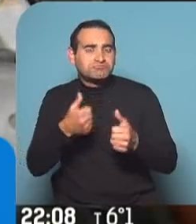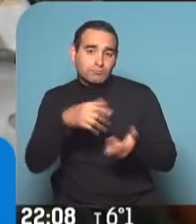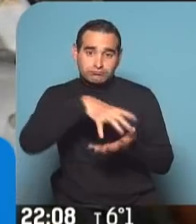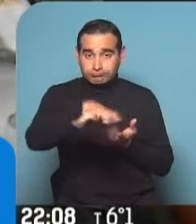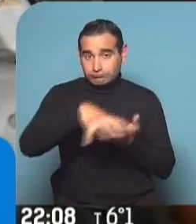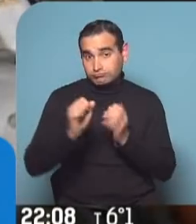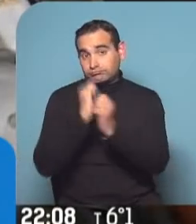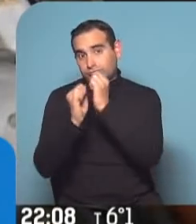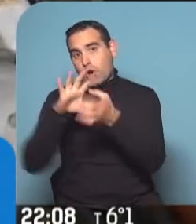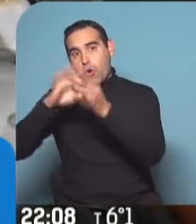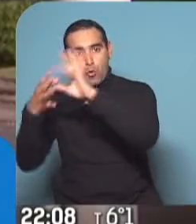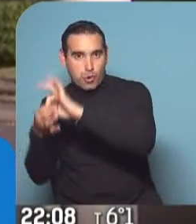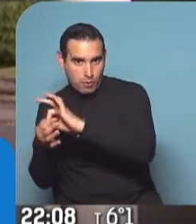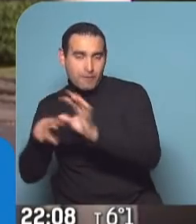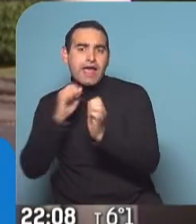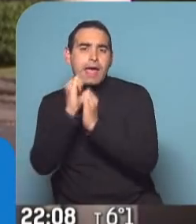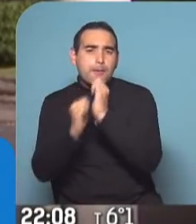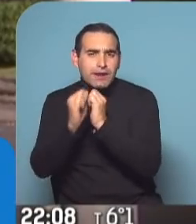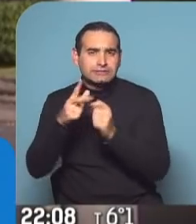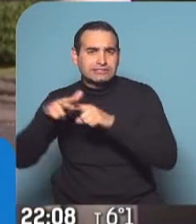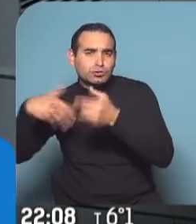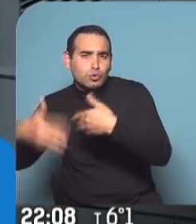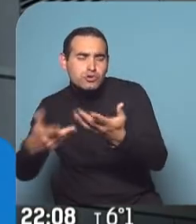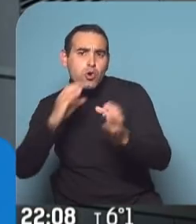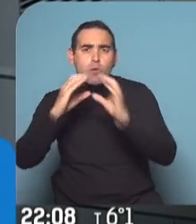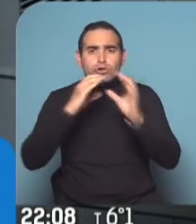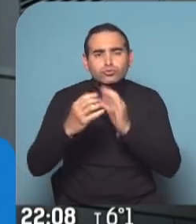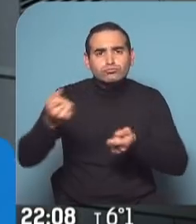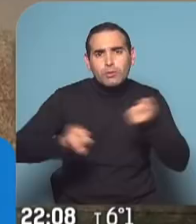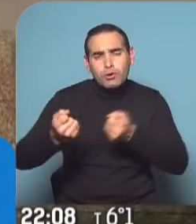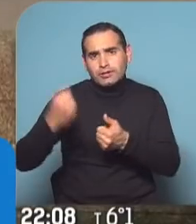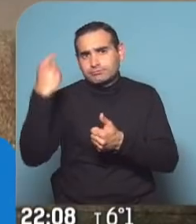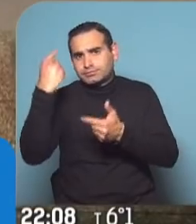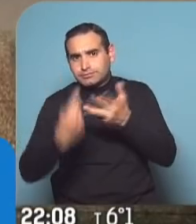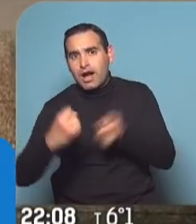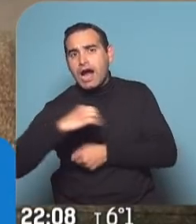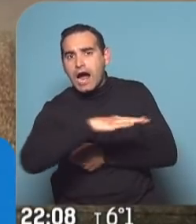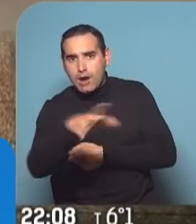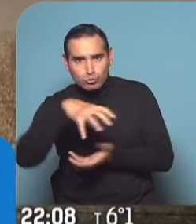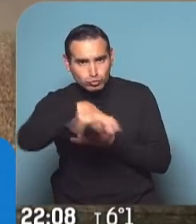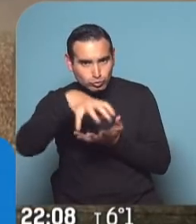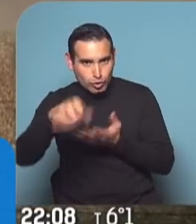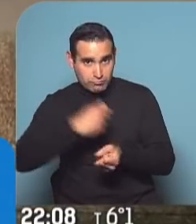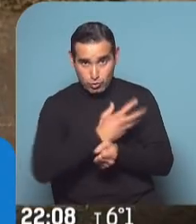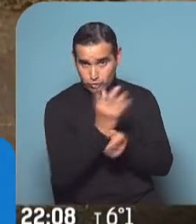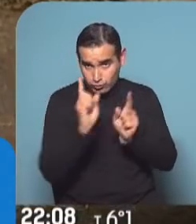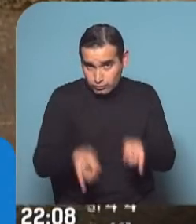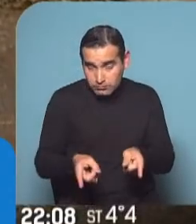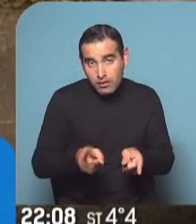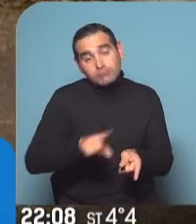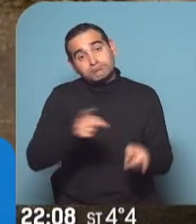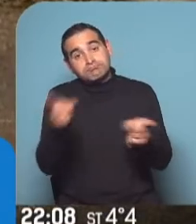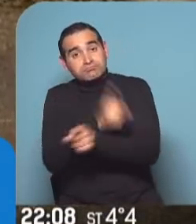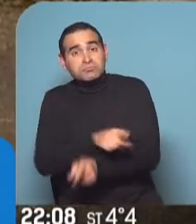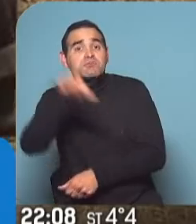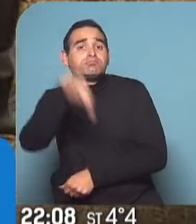industriales europeos, así como sus empresas de tecnología, comunicaciones y transportes y los sectores agropecuarios del Mercosur. A la inversa, quienes